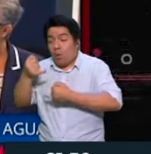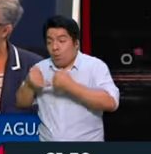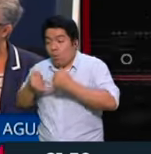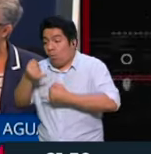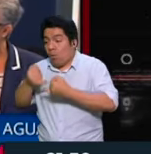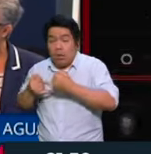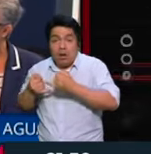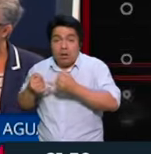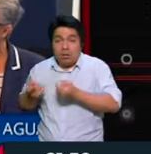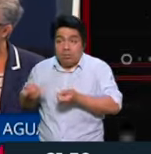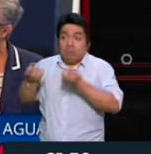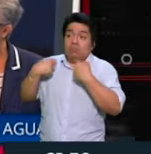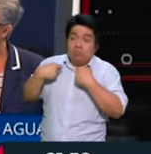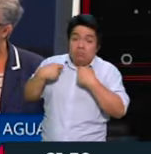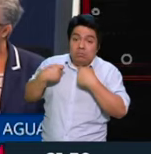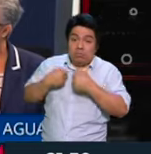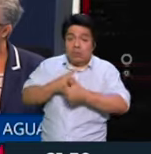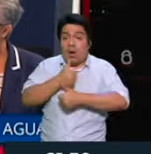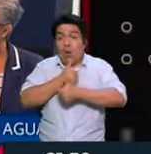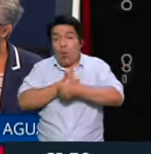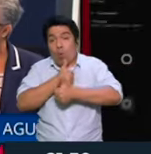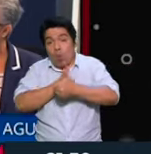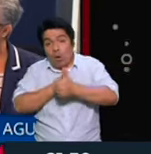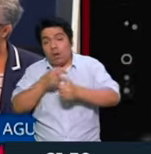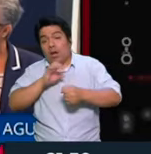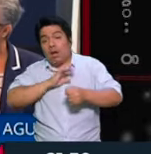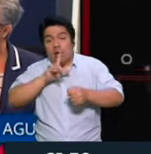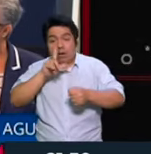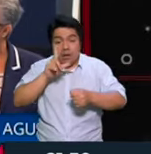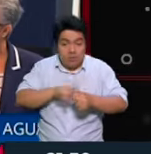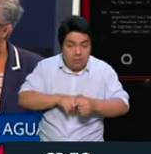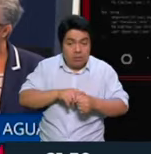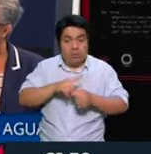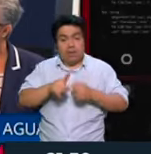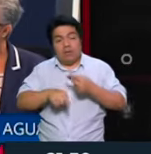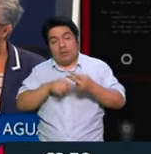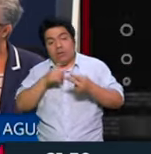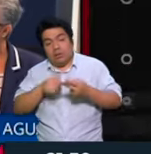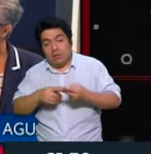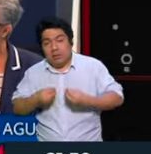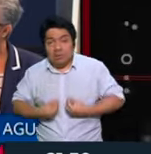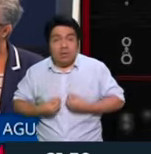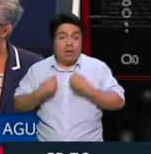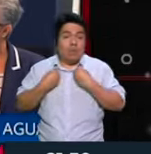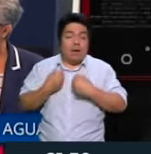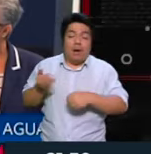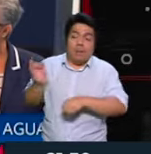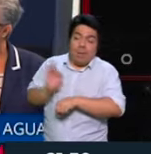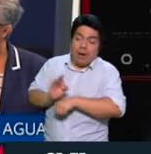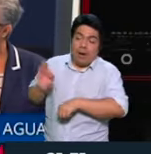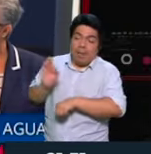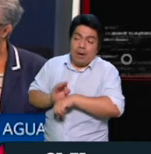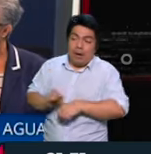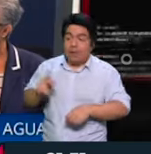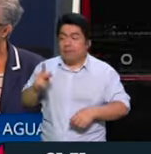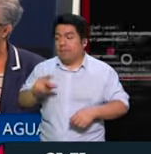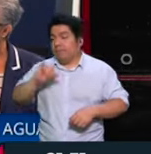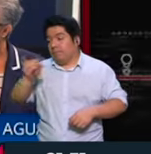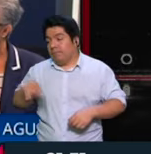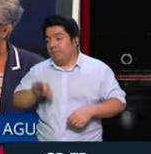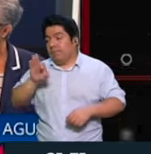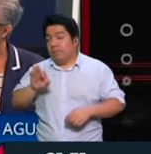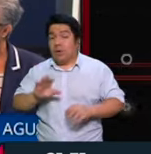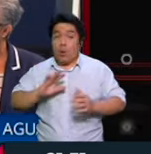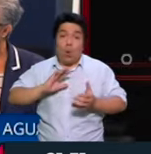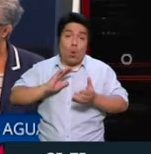mereces? Uno de carrera judicial, especializado, que ha dado la vida completa al Poder Judicial Federal, o